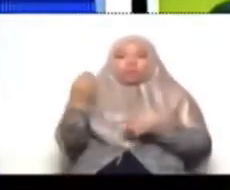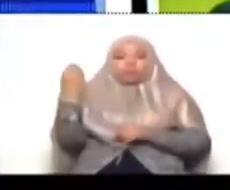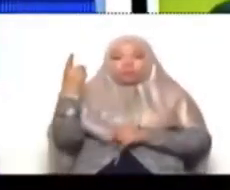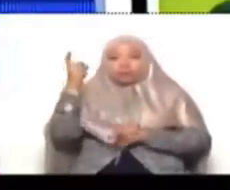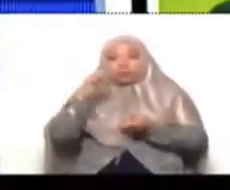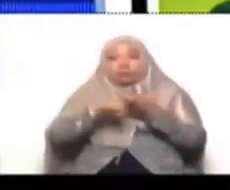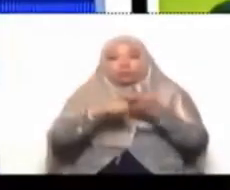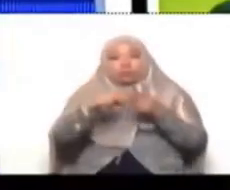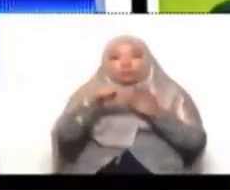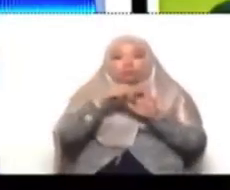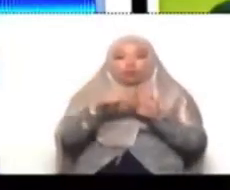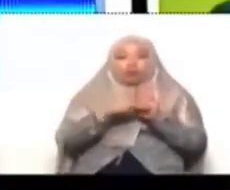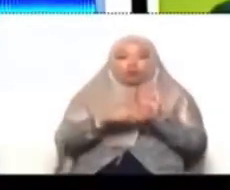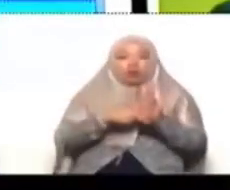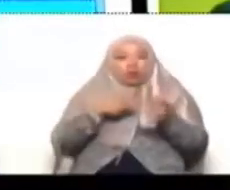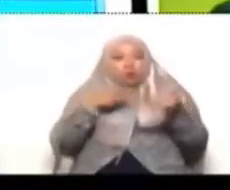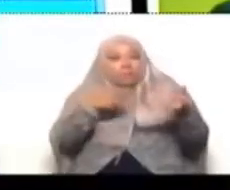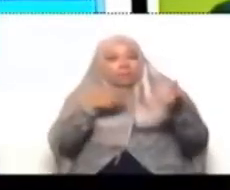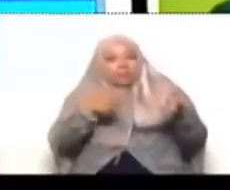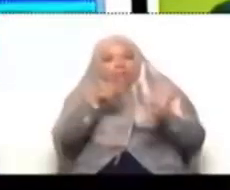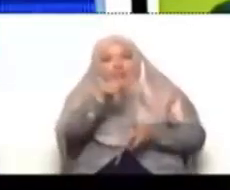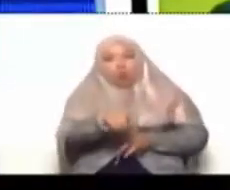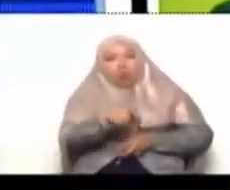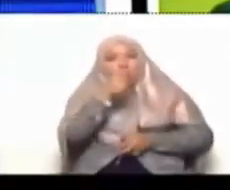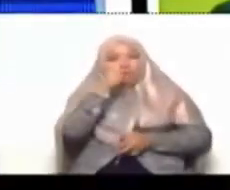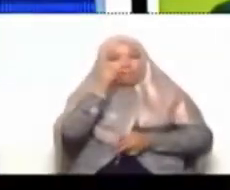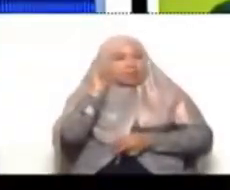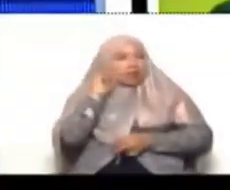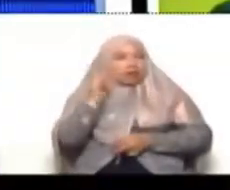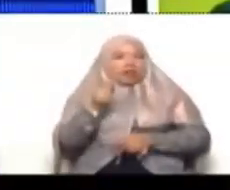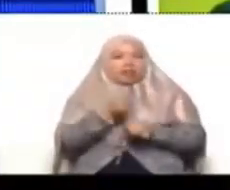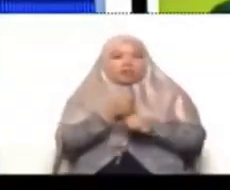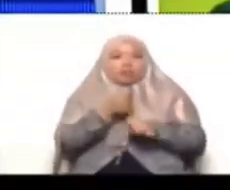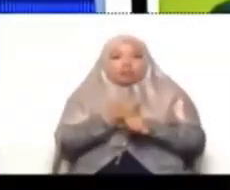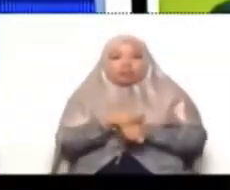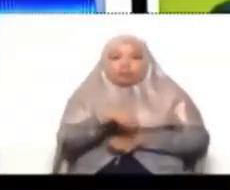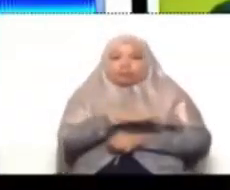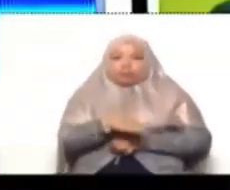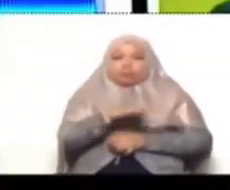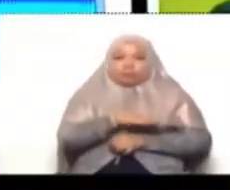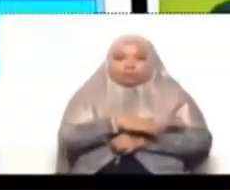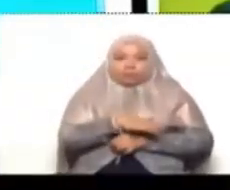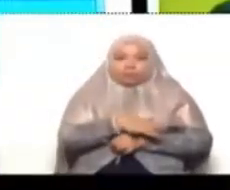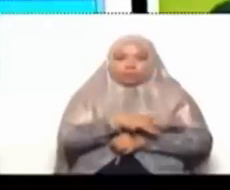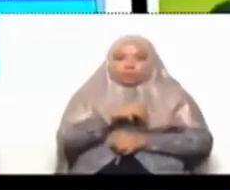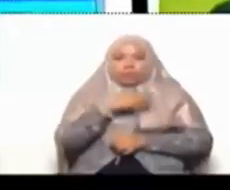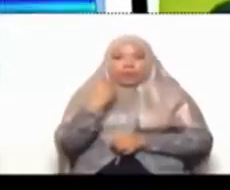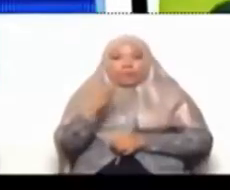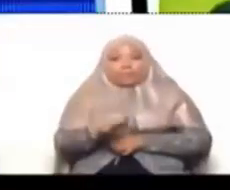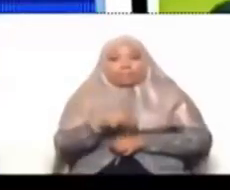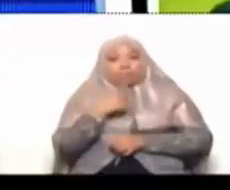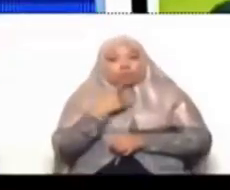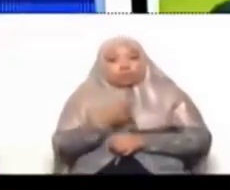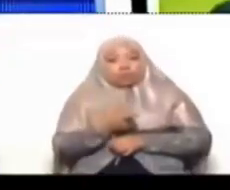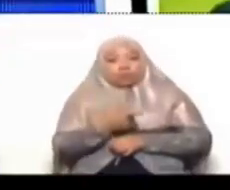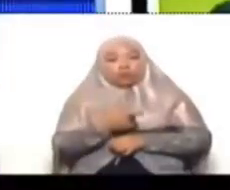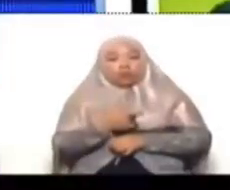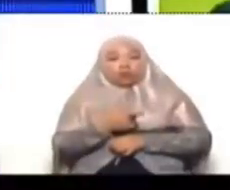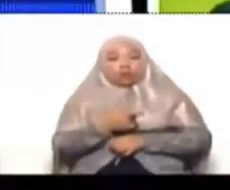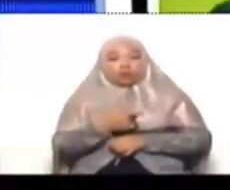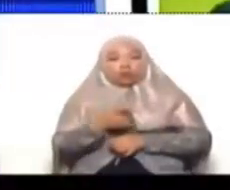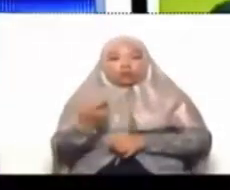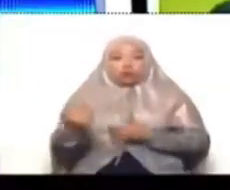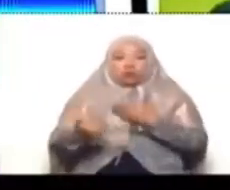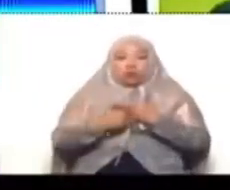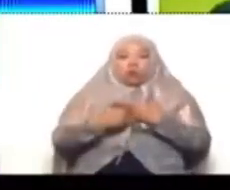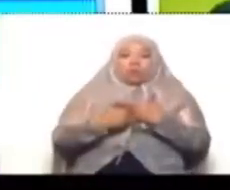la instrucción de dispararle a uno de los hombres que él más admiraba, que es el caso de John Lennon, y por eso mata a John Lennon. El búlgaro que atentó